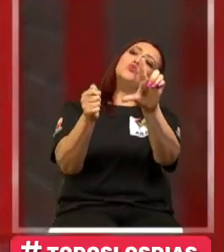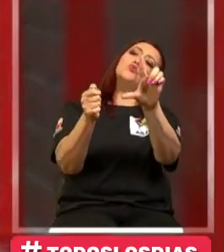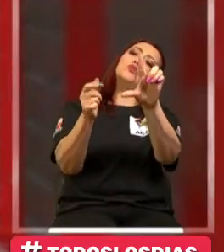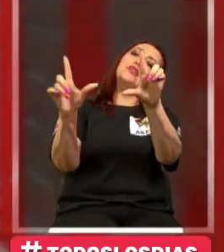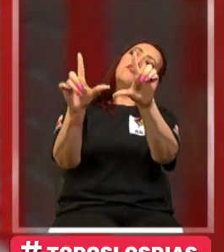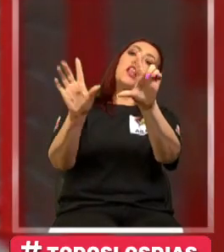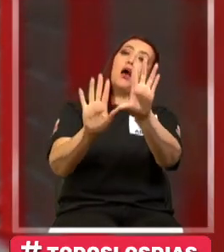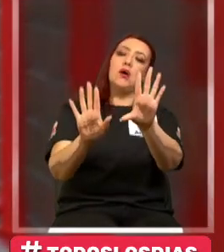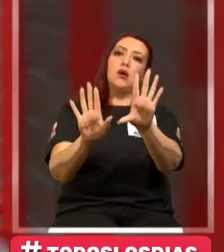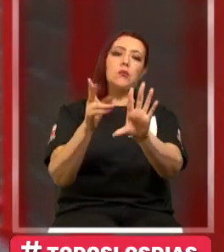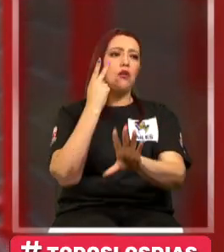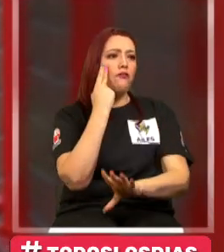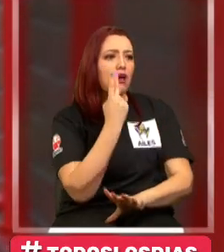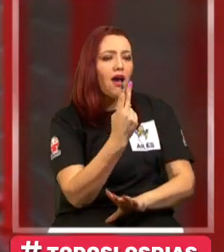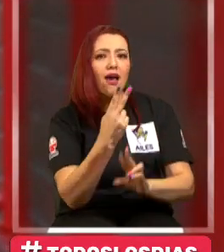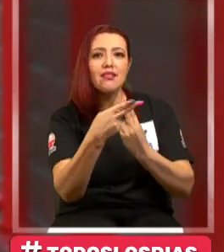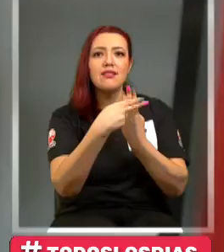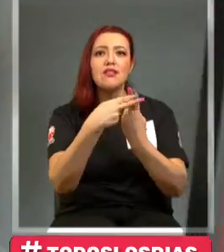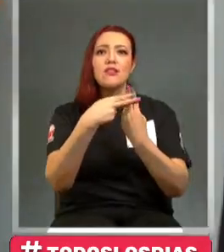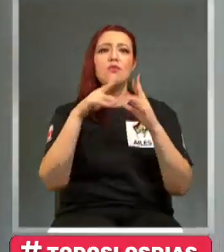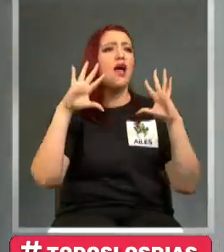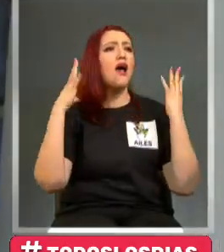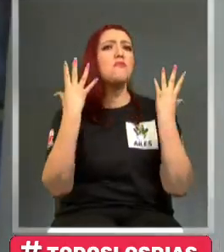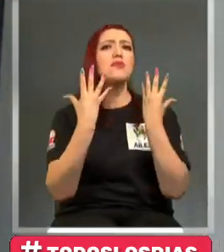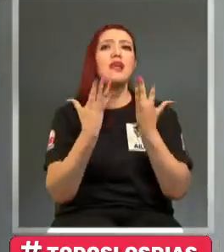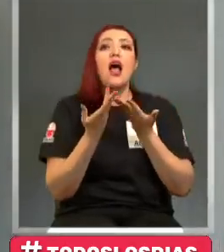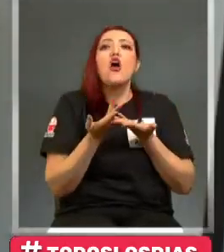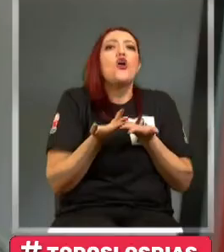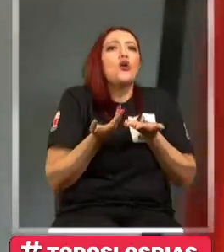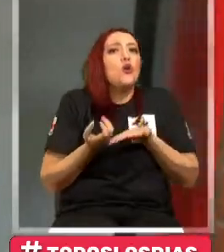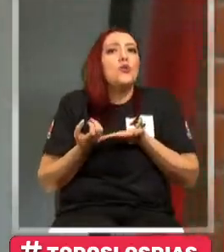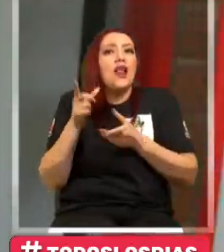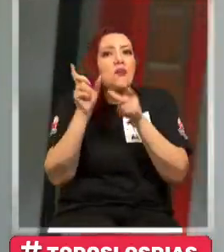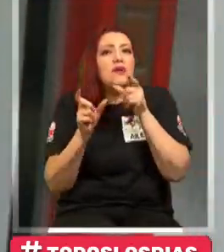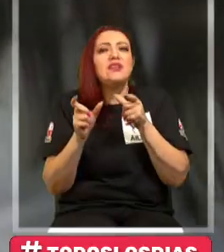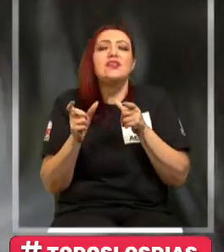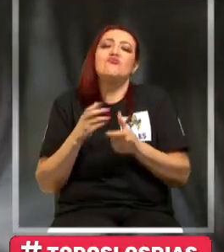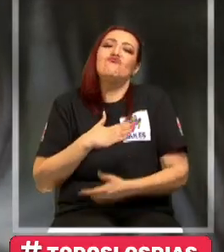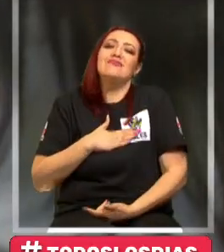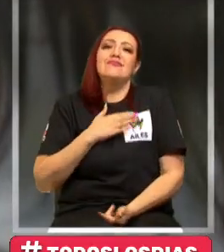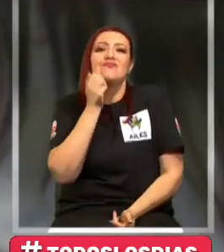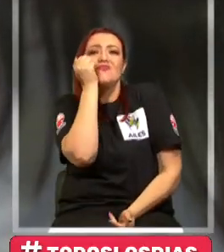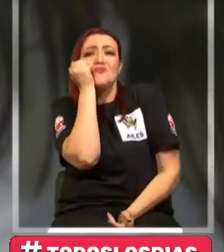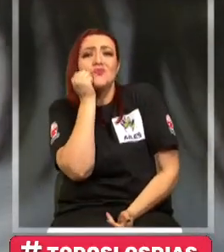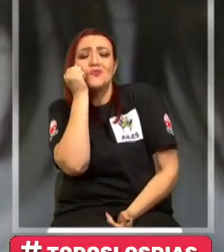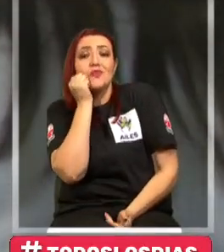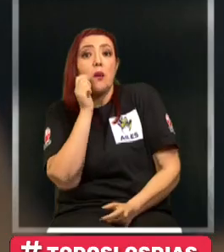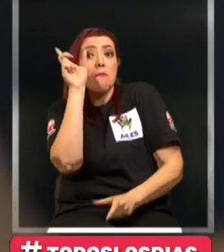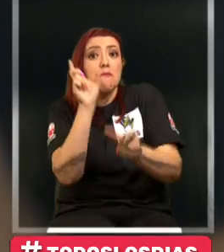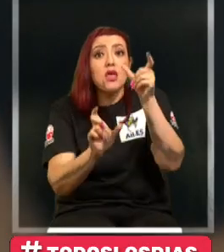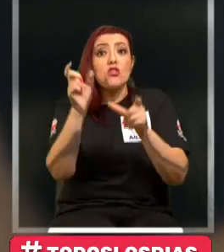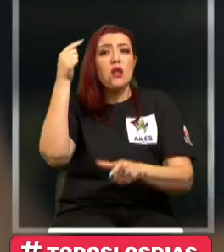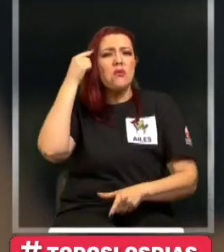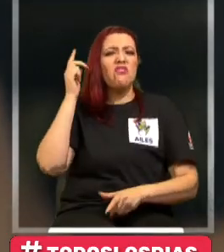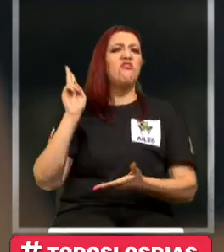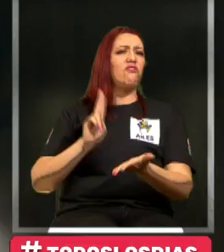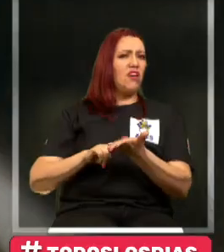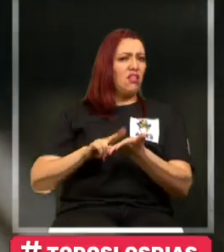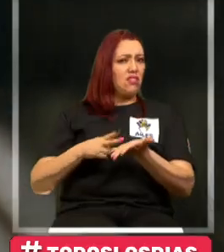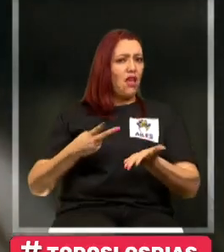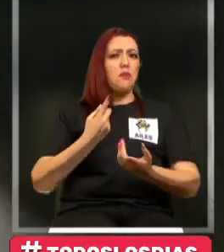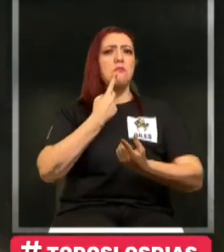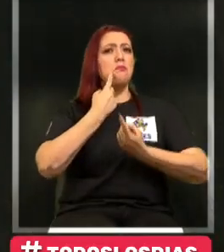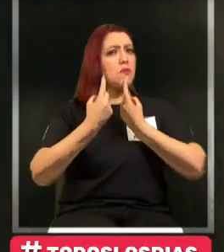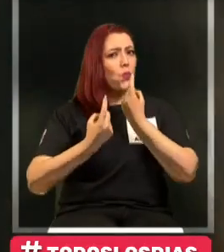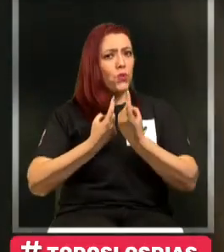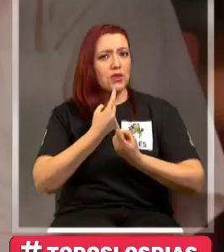bien especial. Todos están como al servicio de que la gente se sienta acogida en el centro. De repente la gente piensa, ¿será verdad? A mí me han